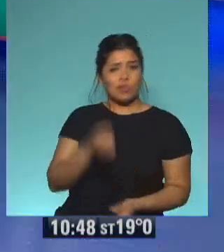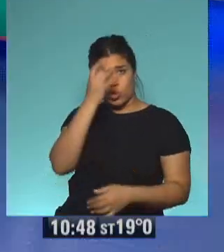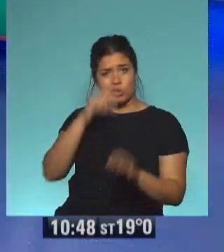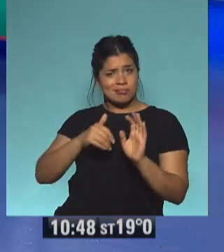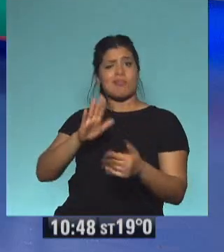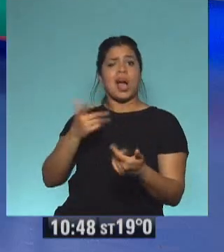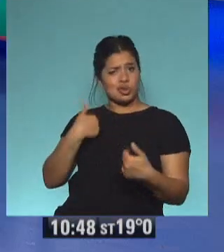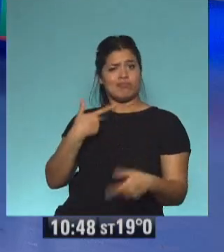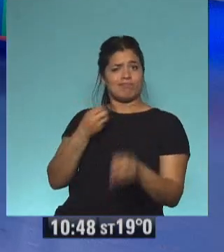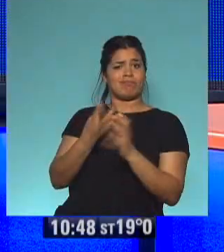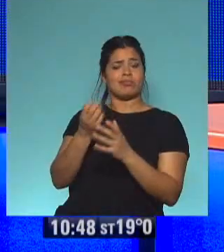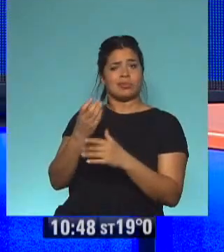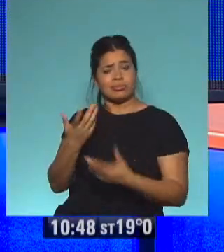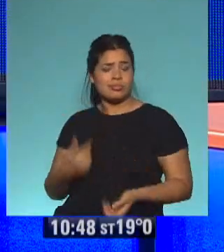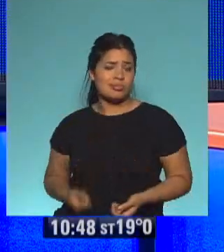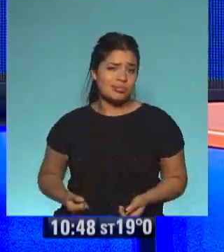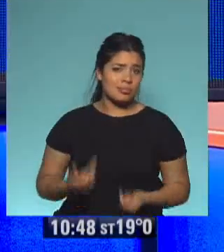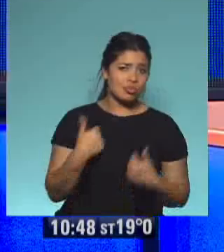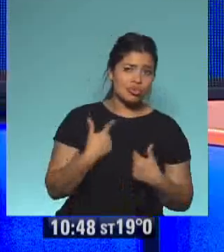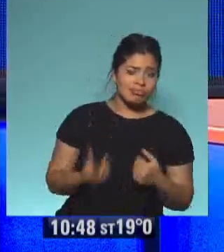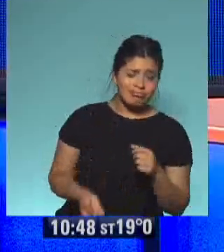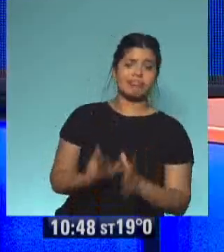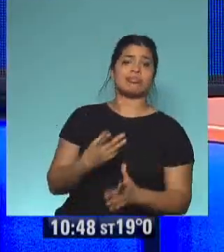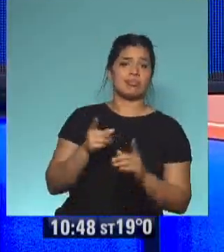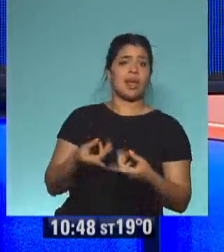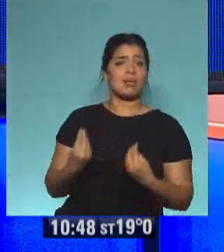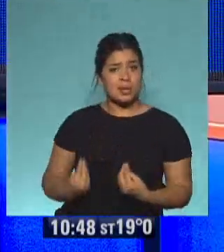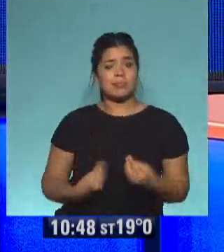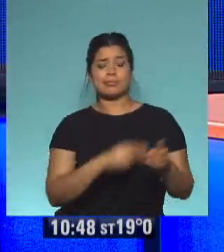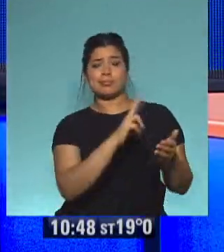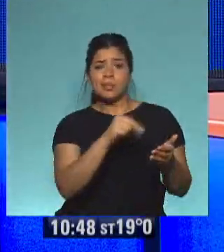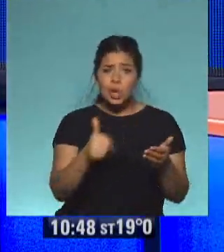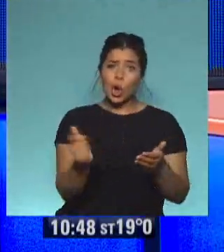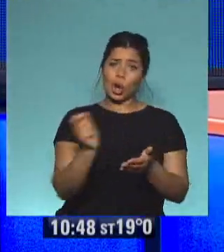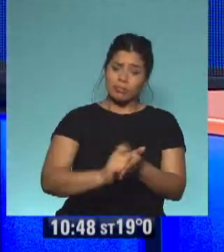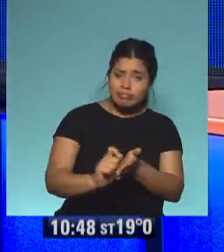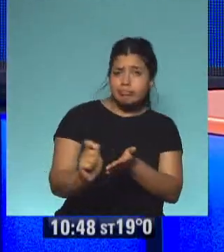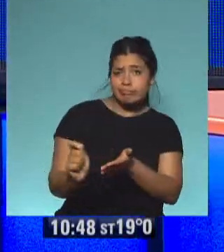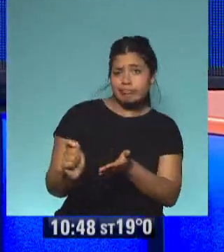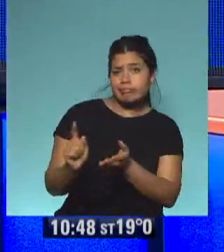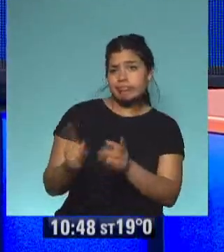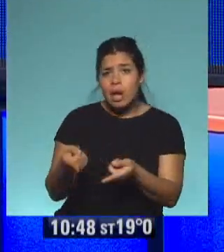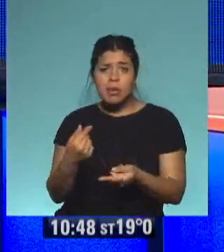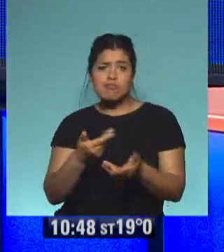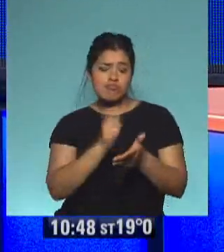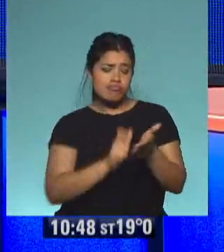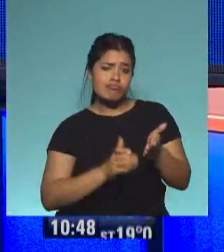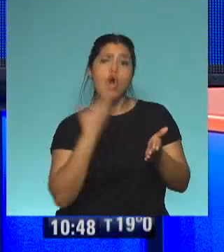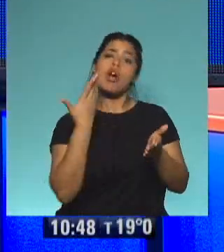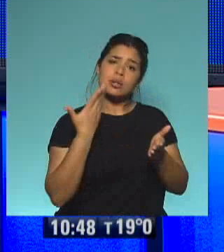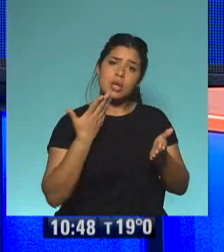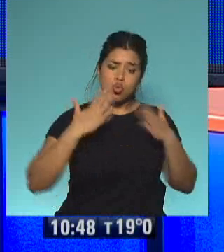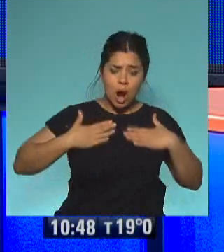12 máquinas, ay, porque voy. Además de inventor, yo sí. también soy pintor, escultor, sí. escritor, poeta, anatomista,